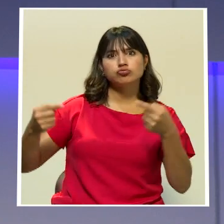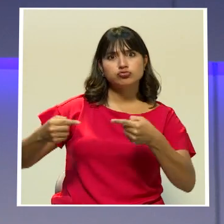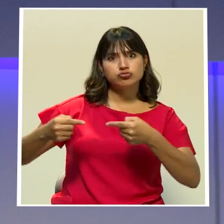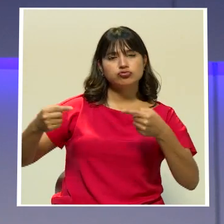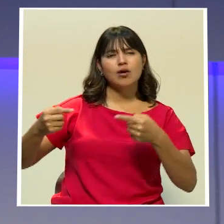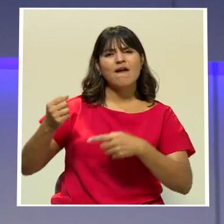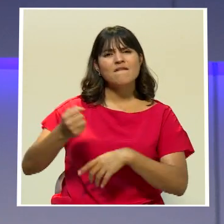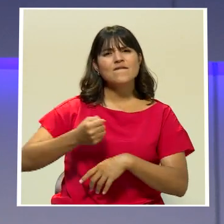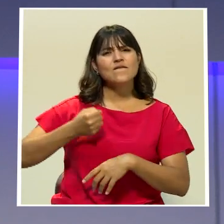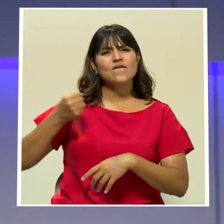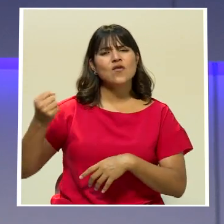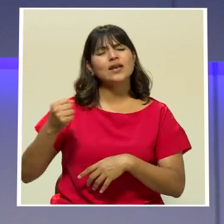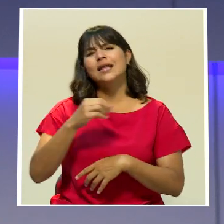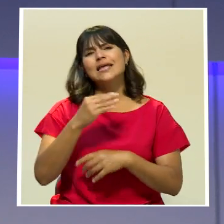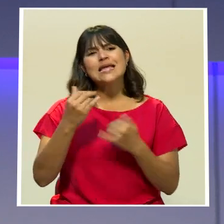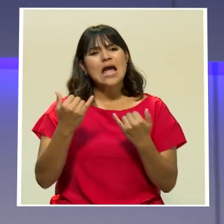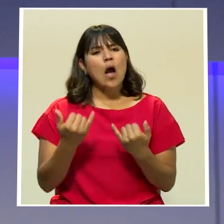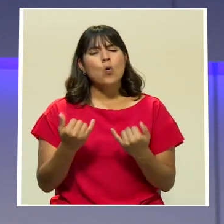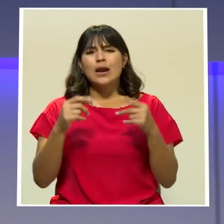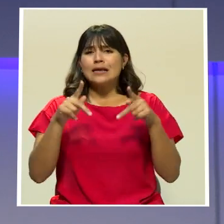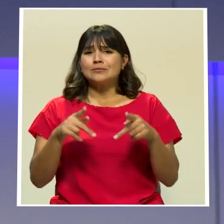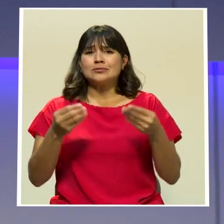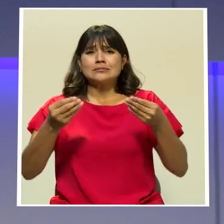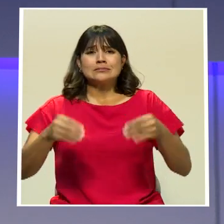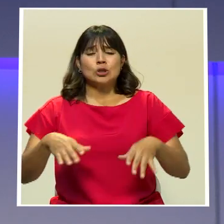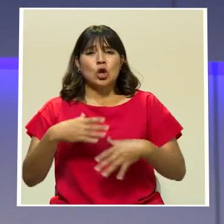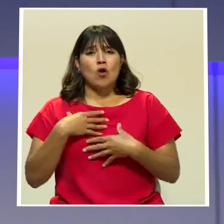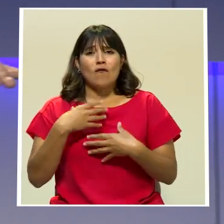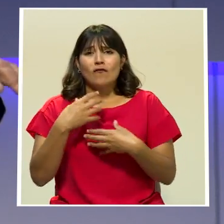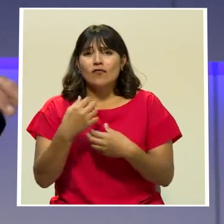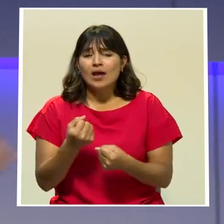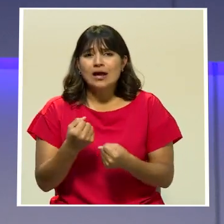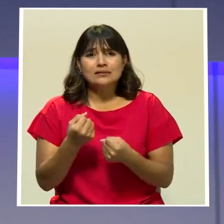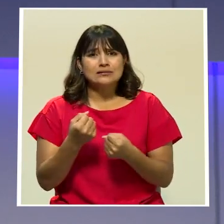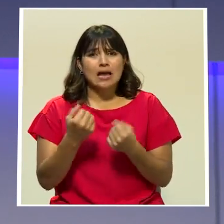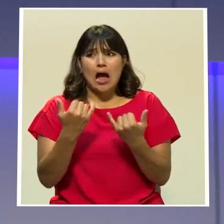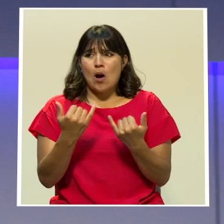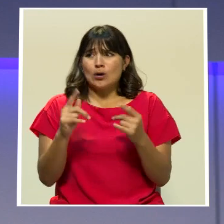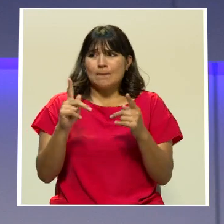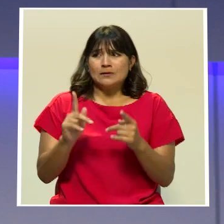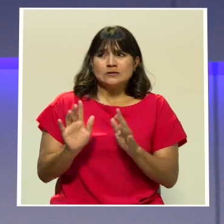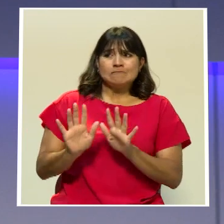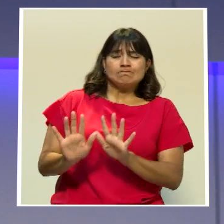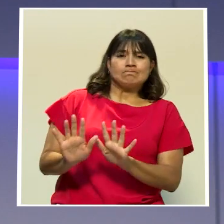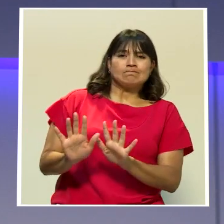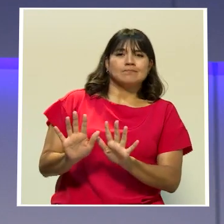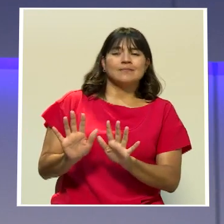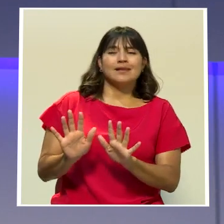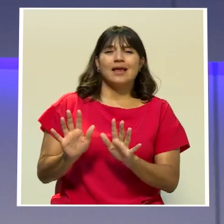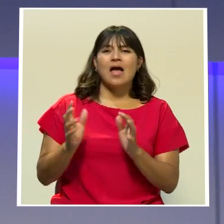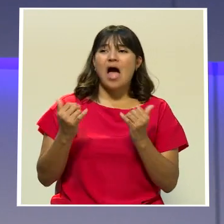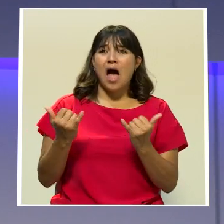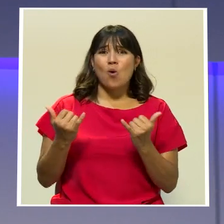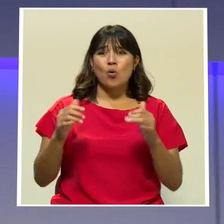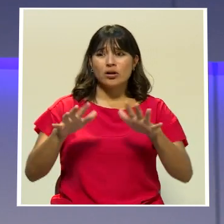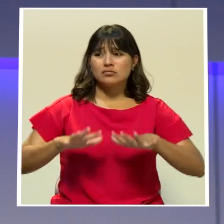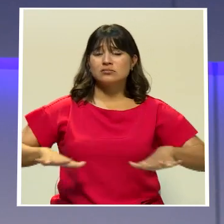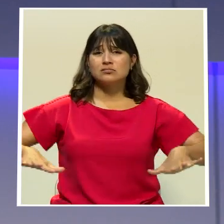hay un ambiente de desconfianza, de recelo, instalado en el aire